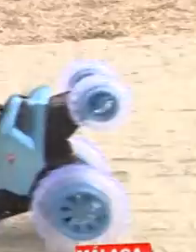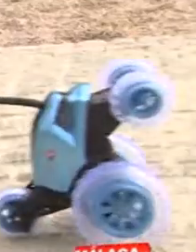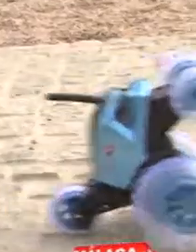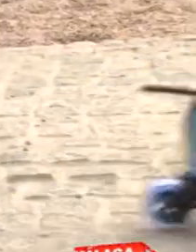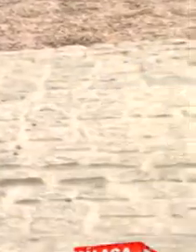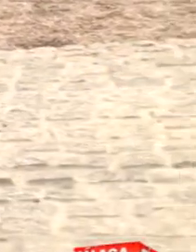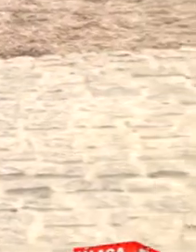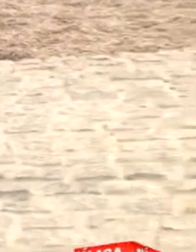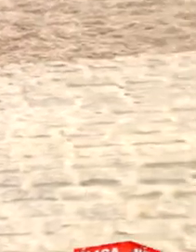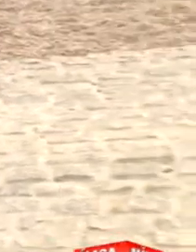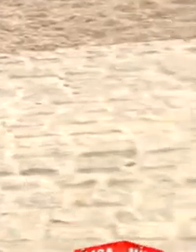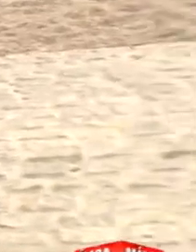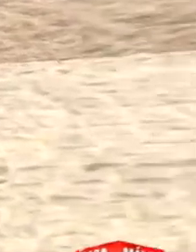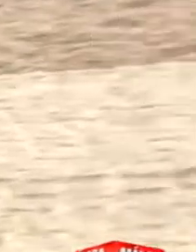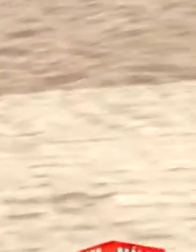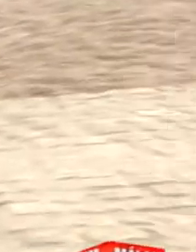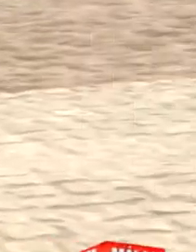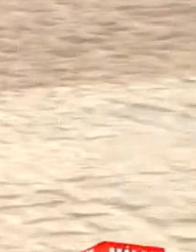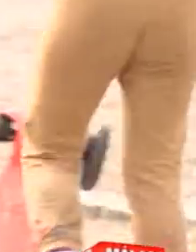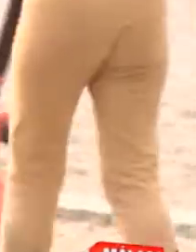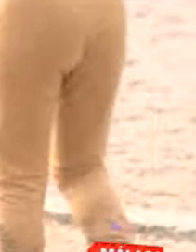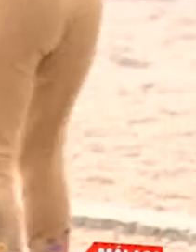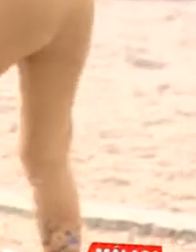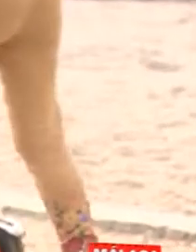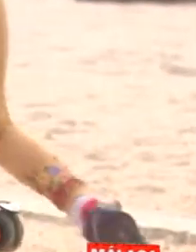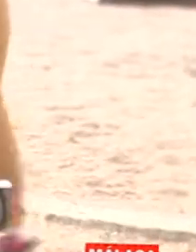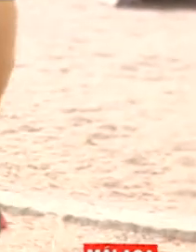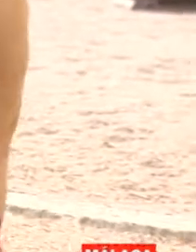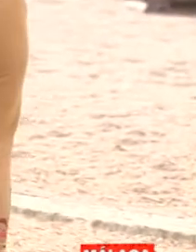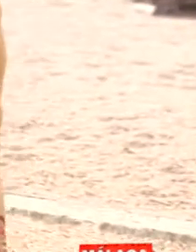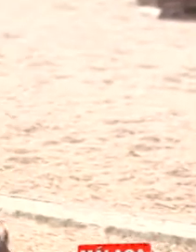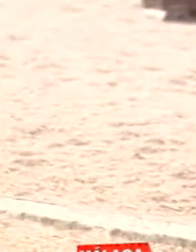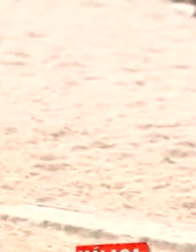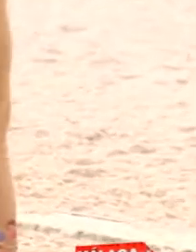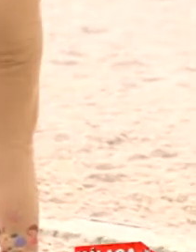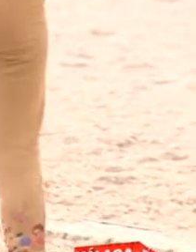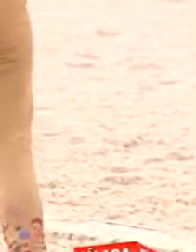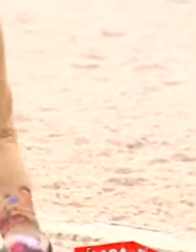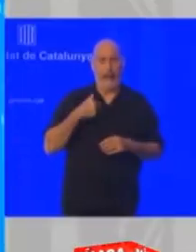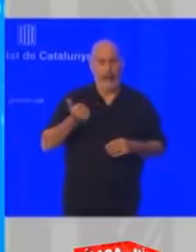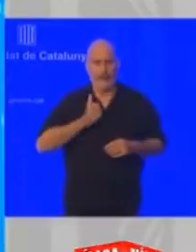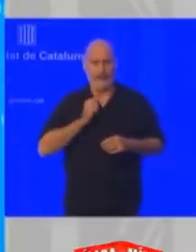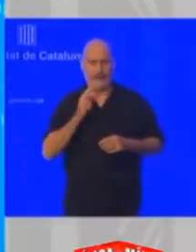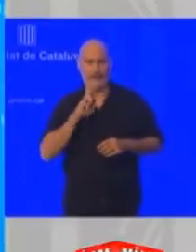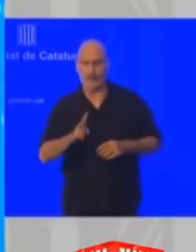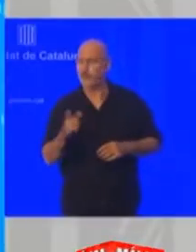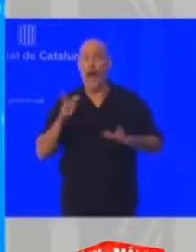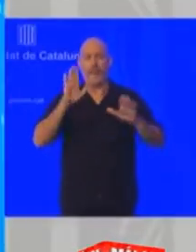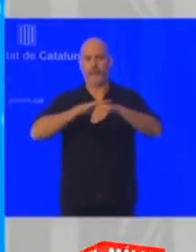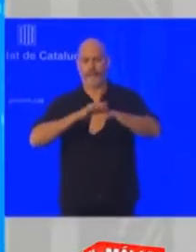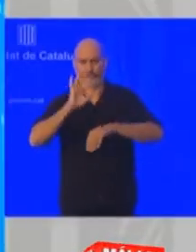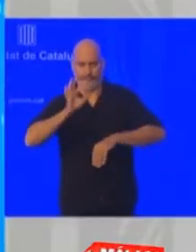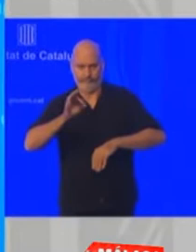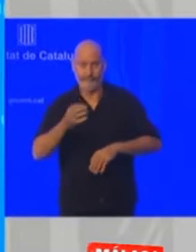Torra también ha anunciado que en Cataluña se harán 500.000 pruebas en escuelas e institutos a lo largo de 2 meses. Vamos a hacer desde